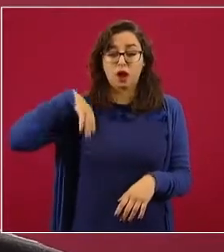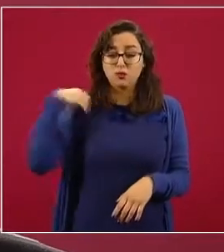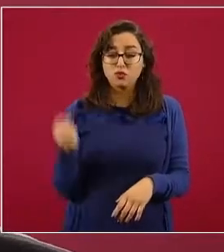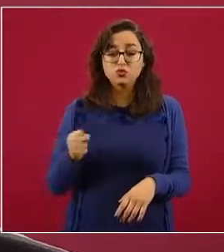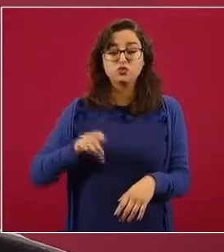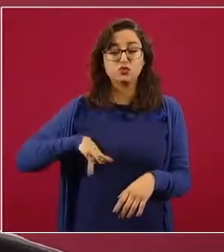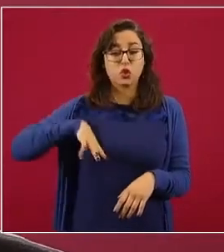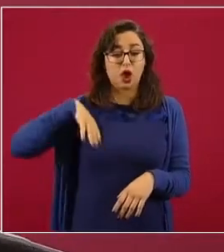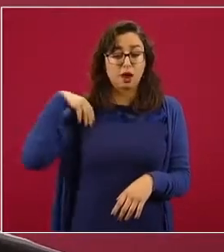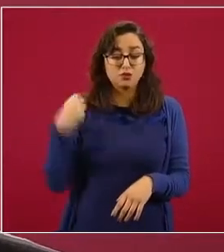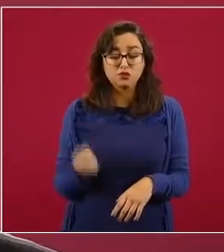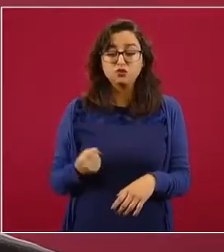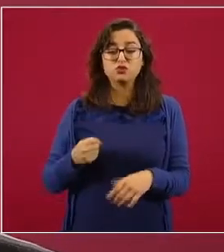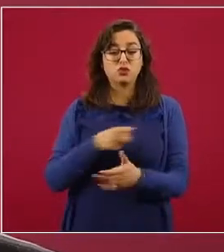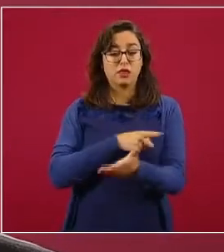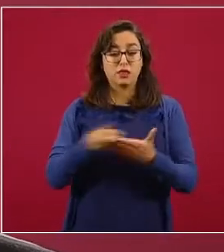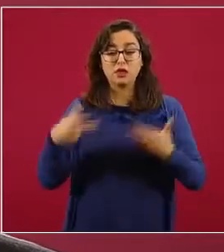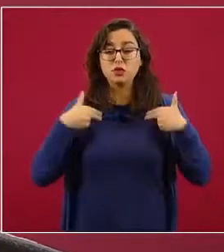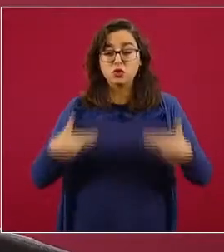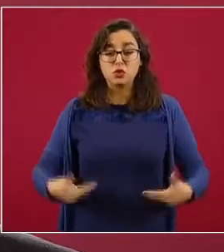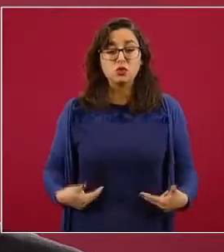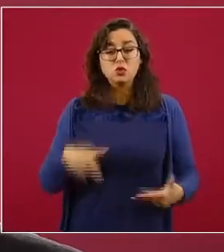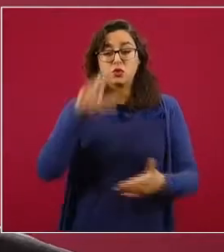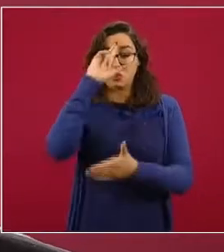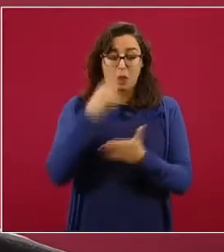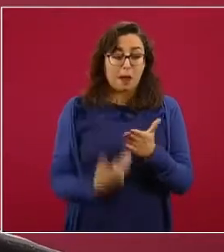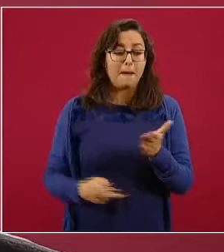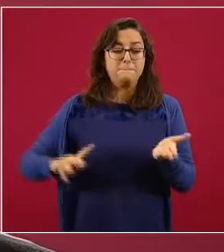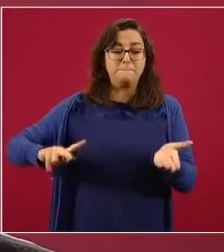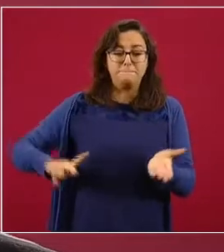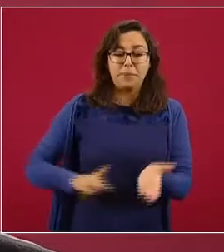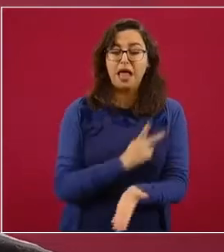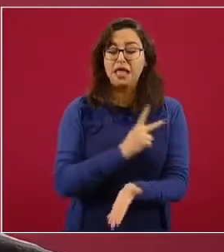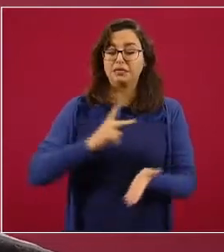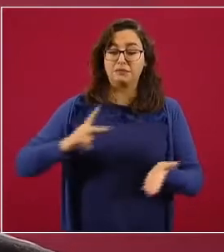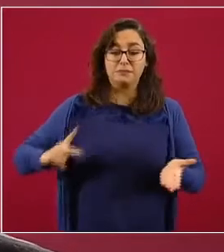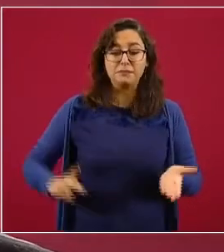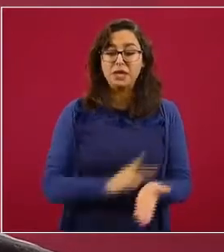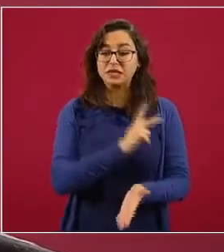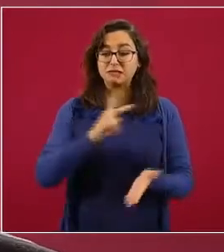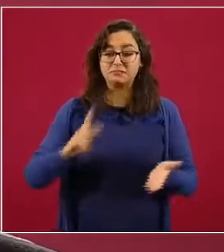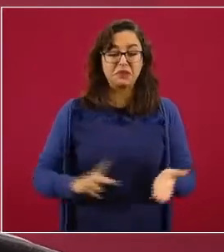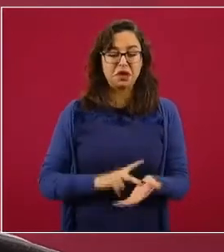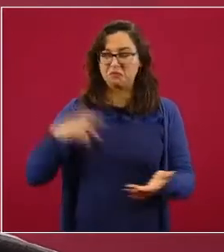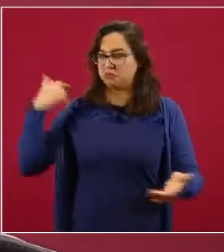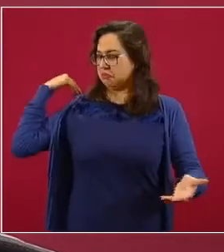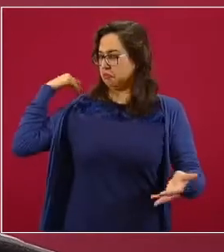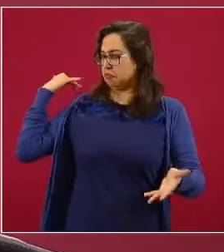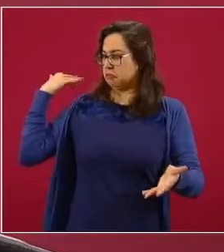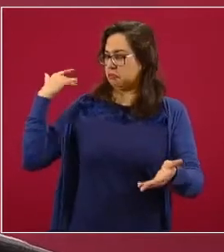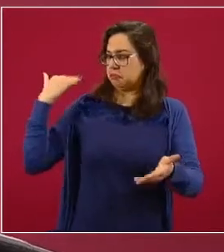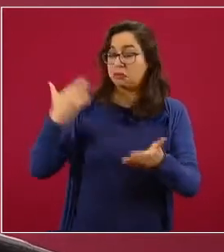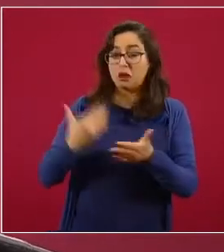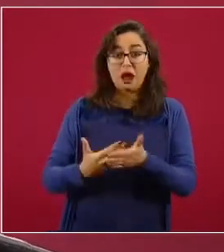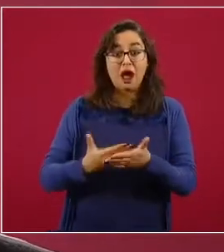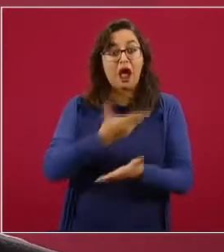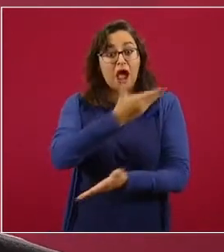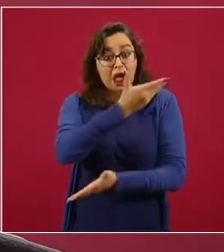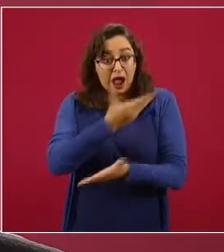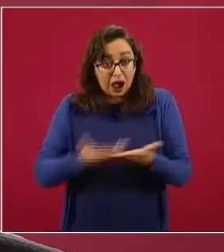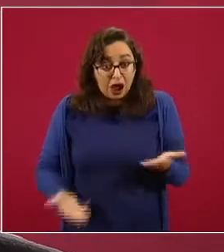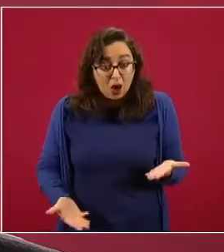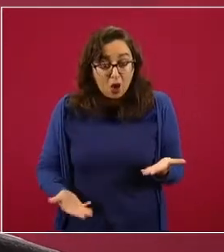recientes, violaciones de los derechos humanos, consideramos que era sumamente inconveniente y